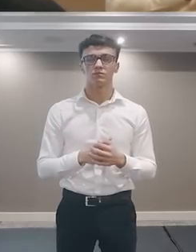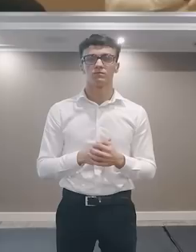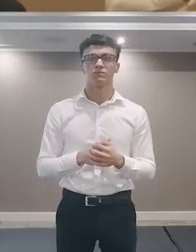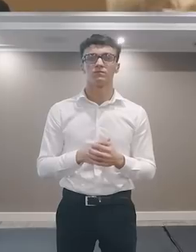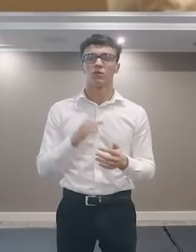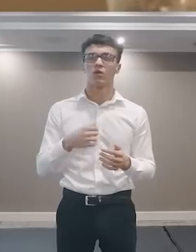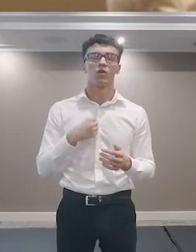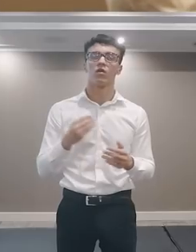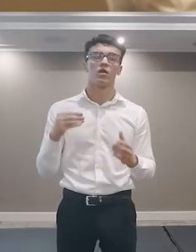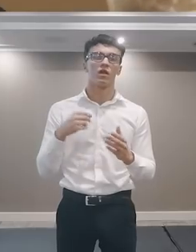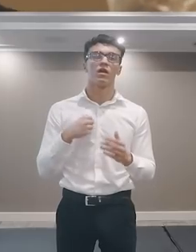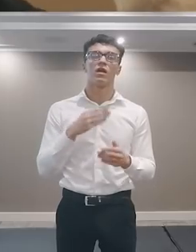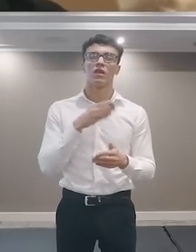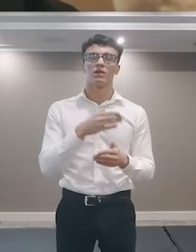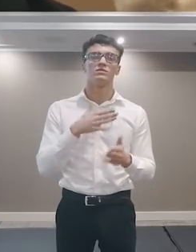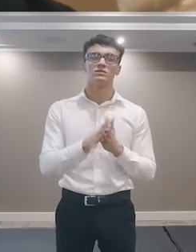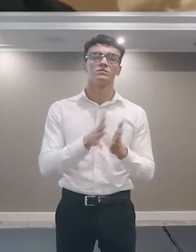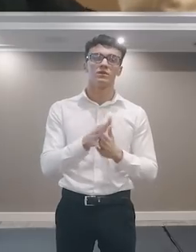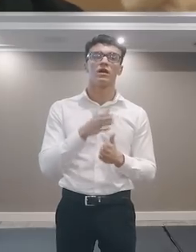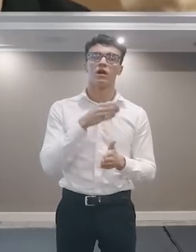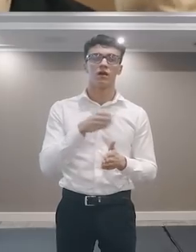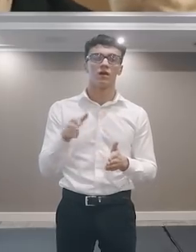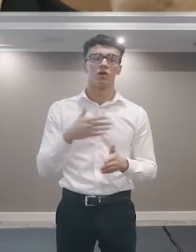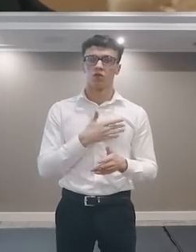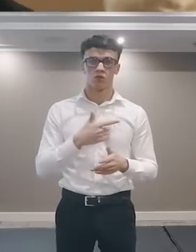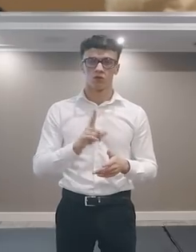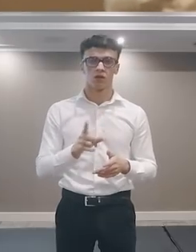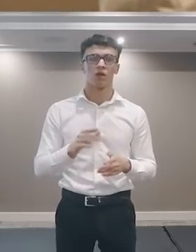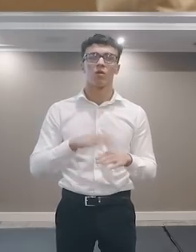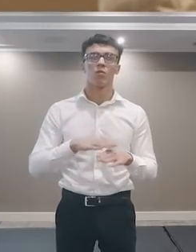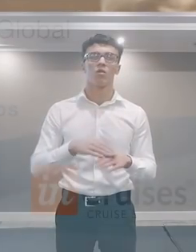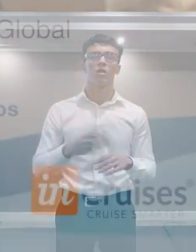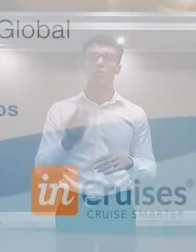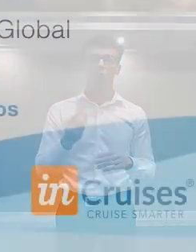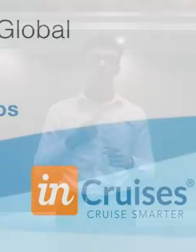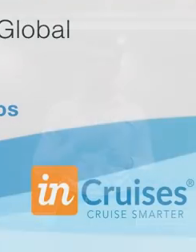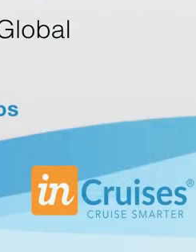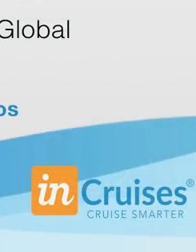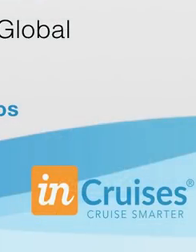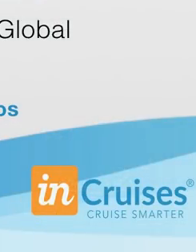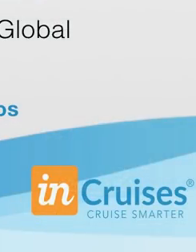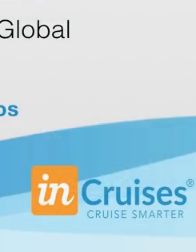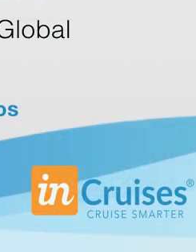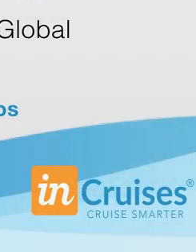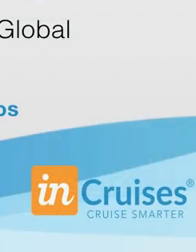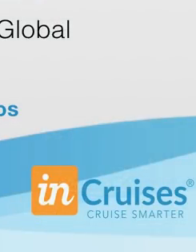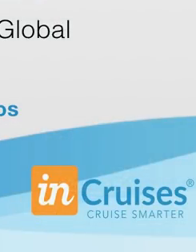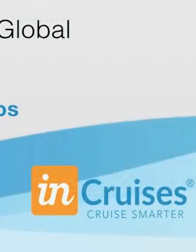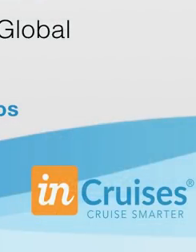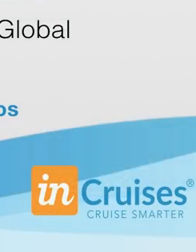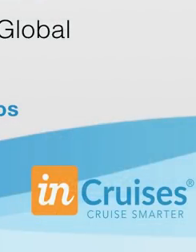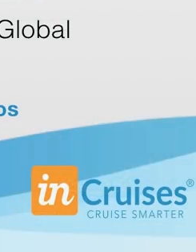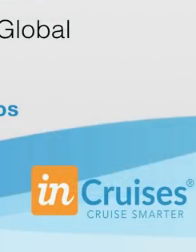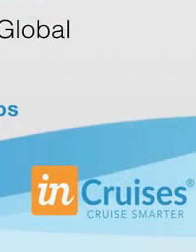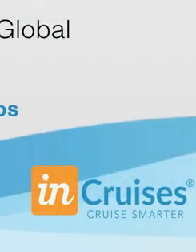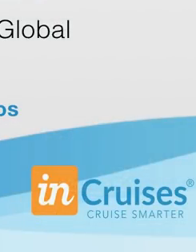mi misión es que es que lo entendáis realmente hay diferentes tipos de bonos hay bonos que te pagaran directamente hay bonos que te